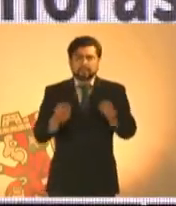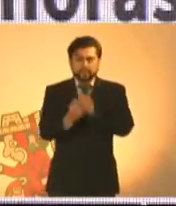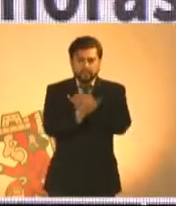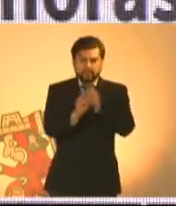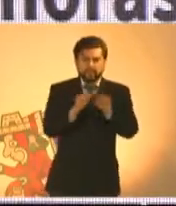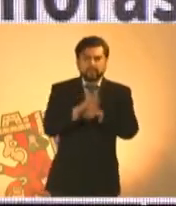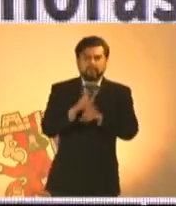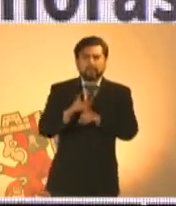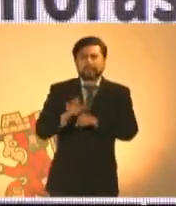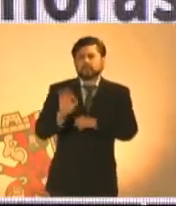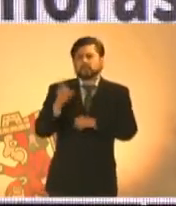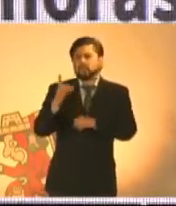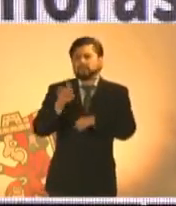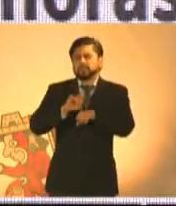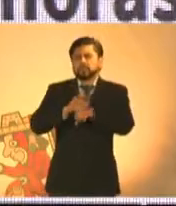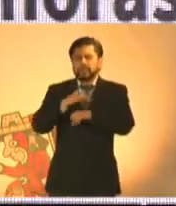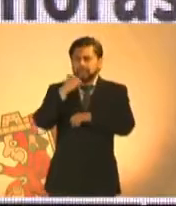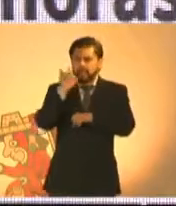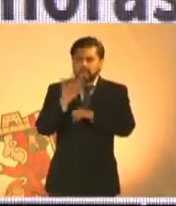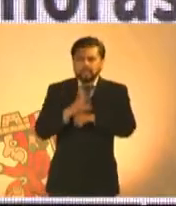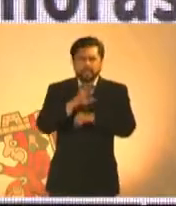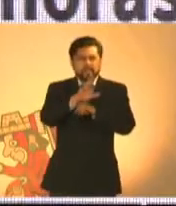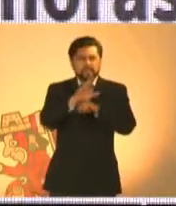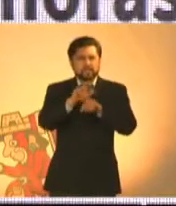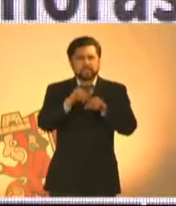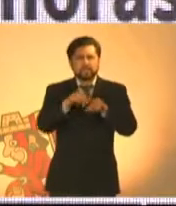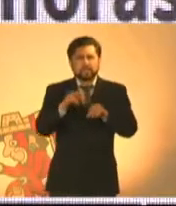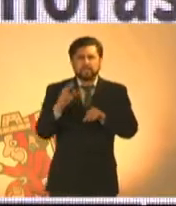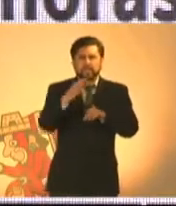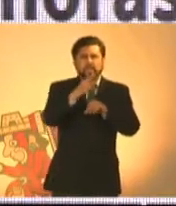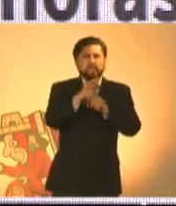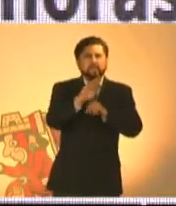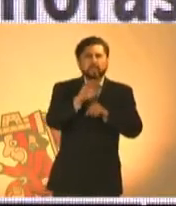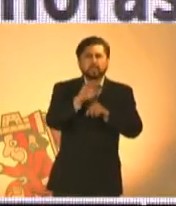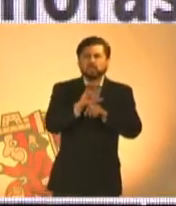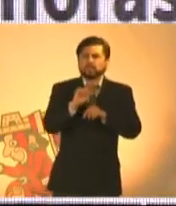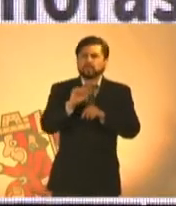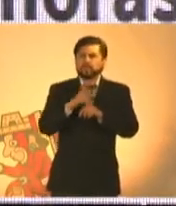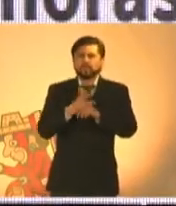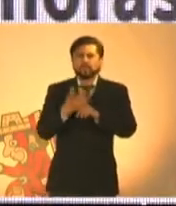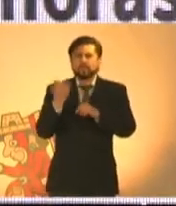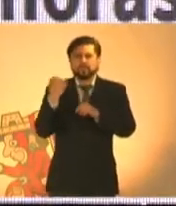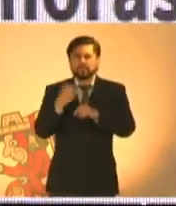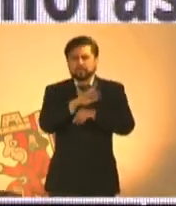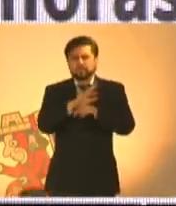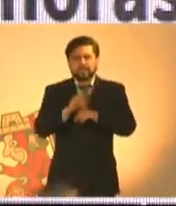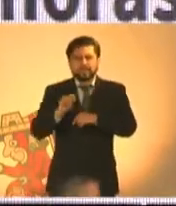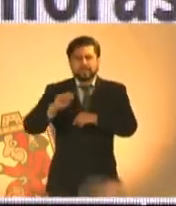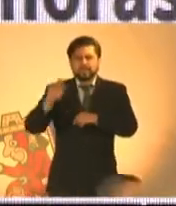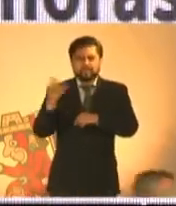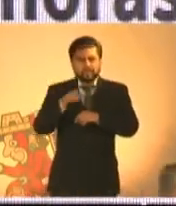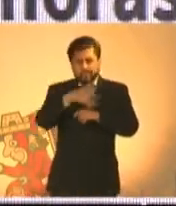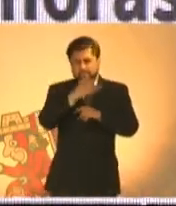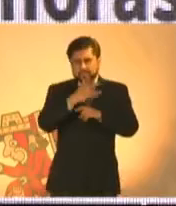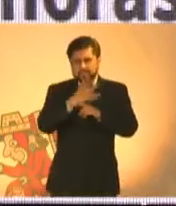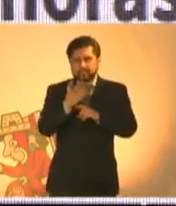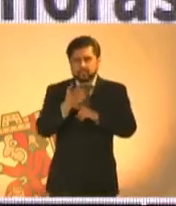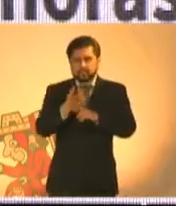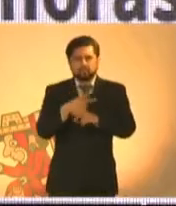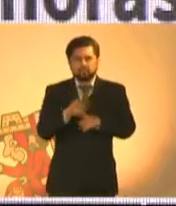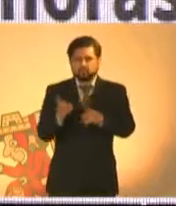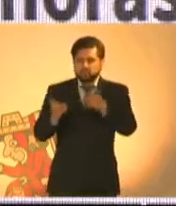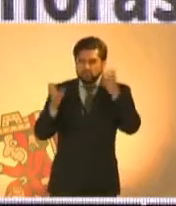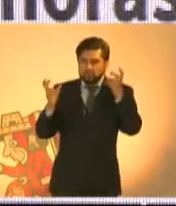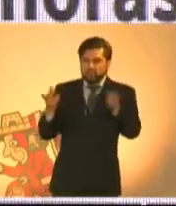que desde el río bravo a la pata que me quede en el río bravo de una vez nos resignamos texas el que nos robaron los